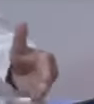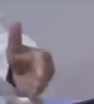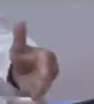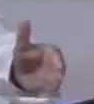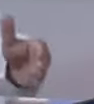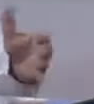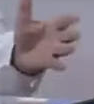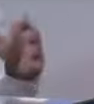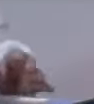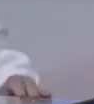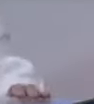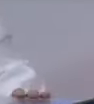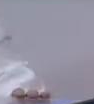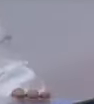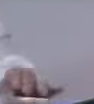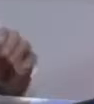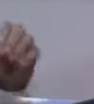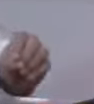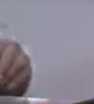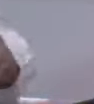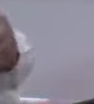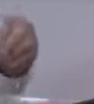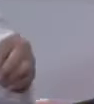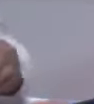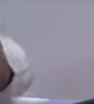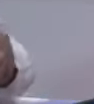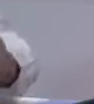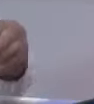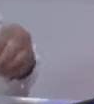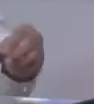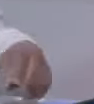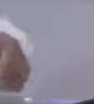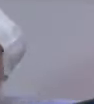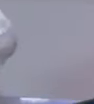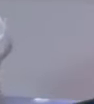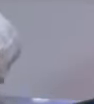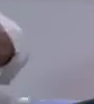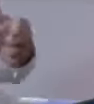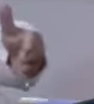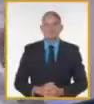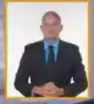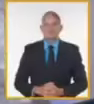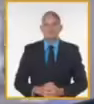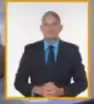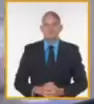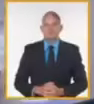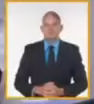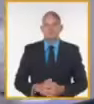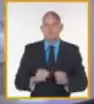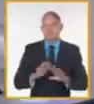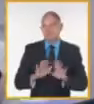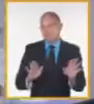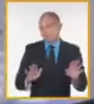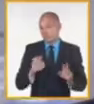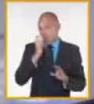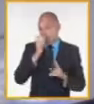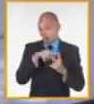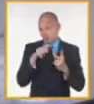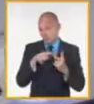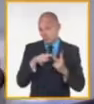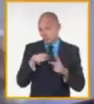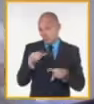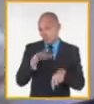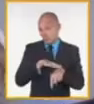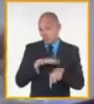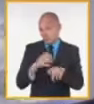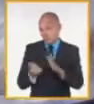fueron tuvieron impune 14 años fueron detenidos fueron juzgados y después se presentaron con ge Bush eh el